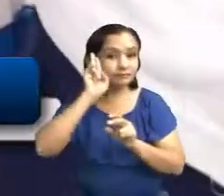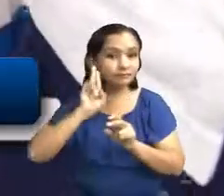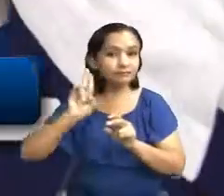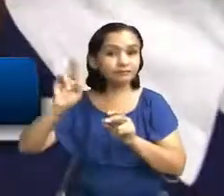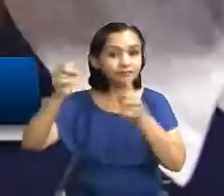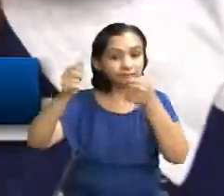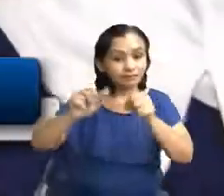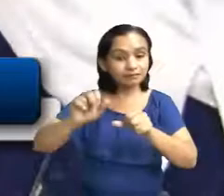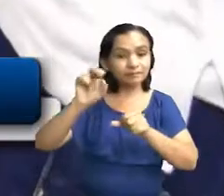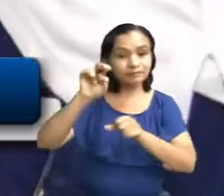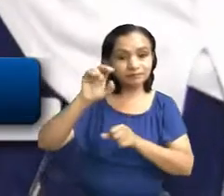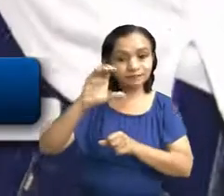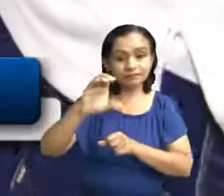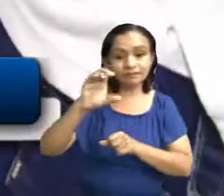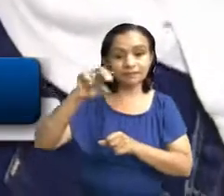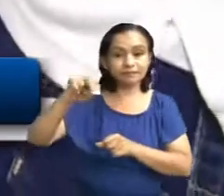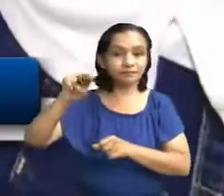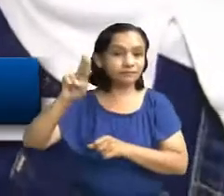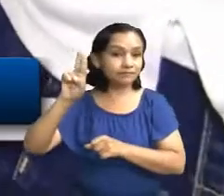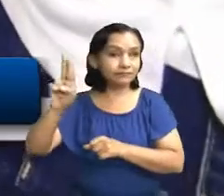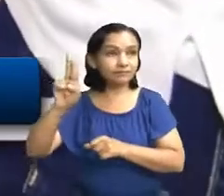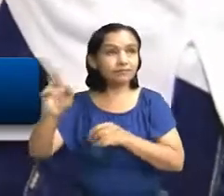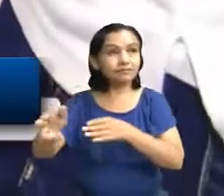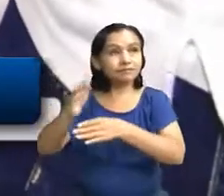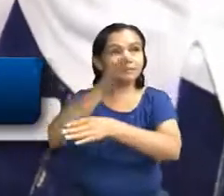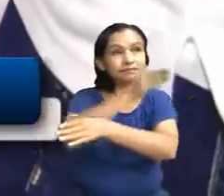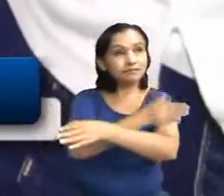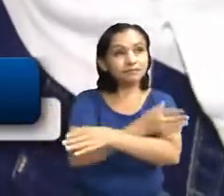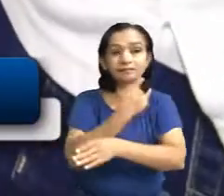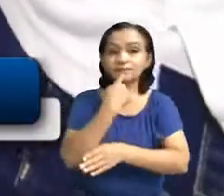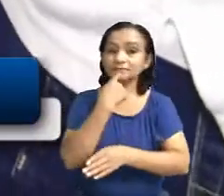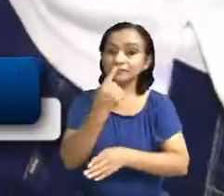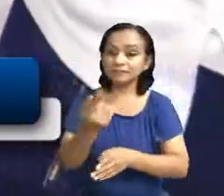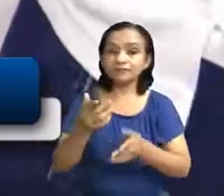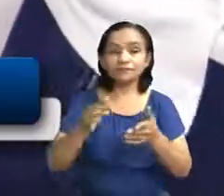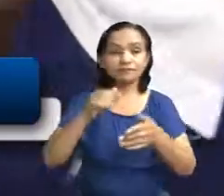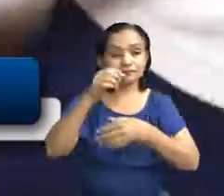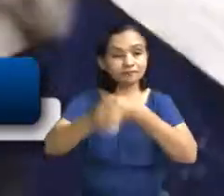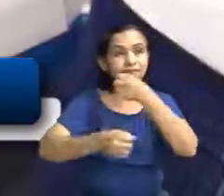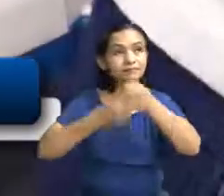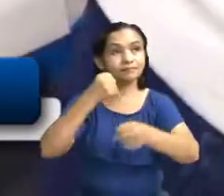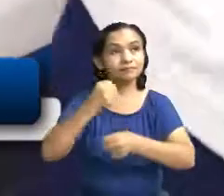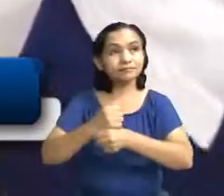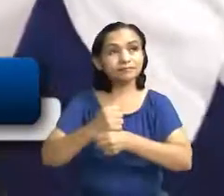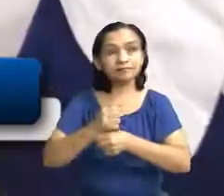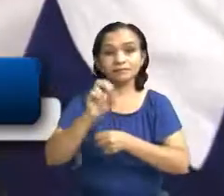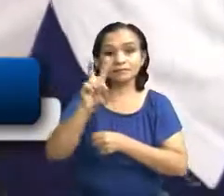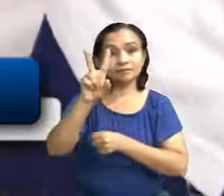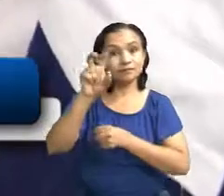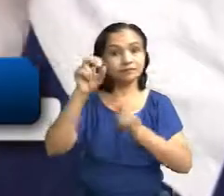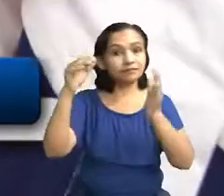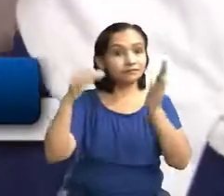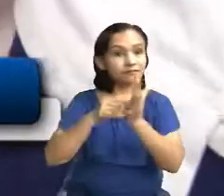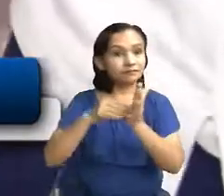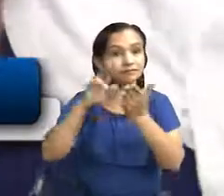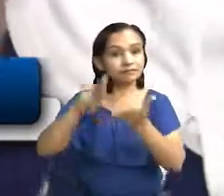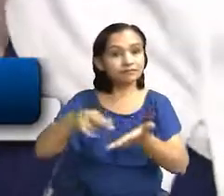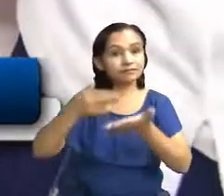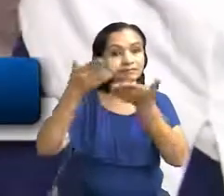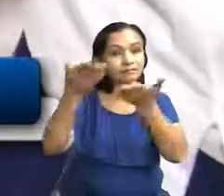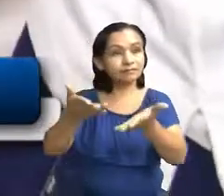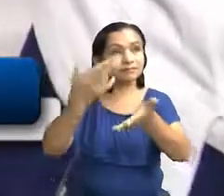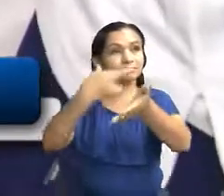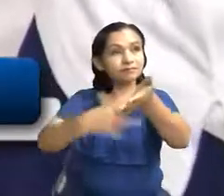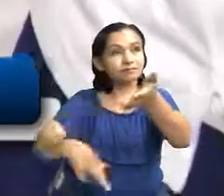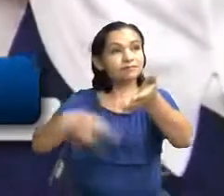con el CNU de algunos años y hemos logrado, este año vamos a pasar las 20.000 donaciones con las universidades